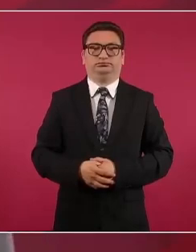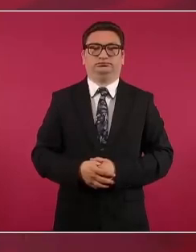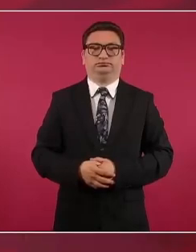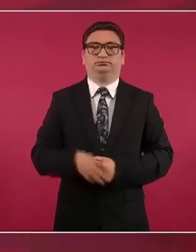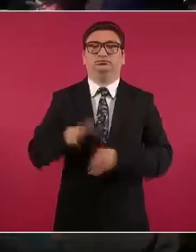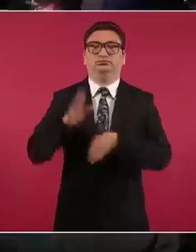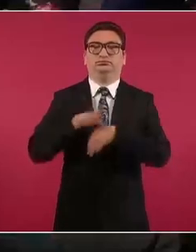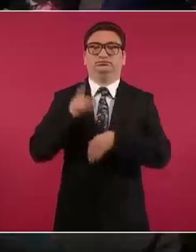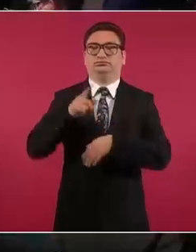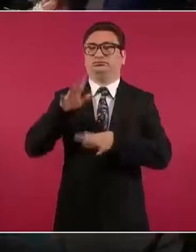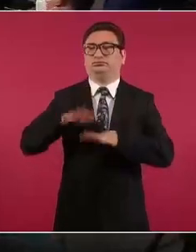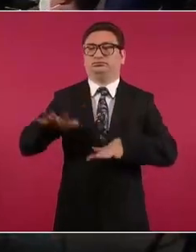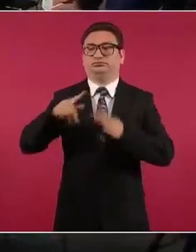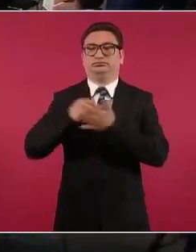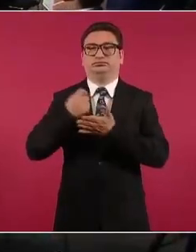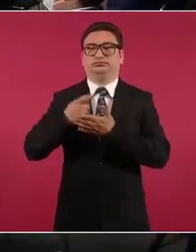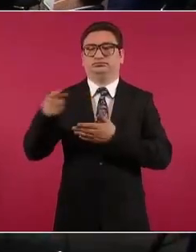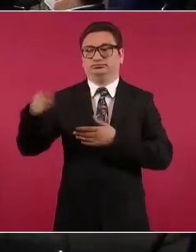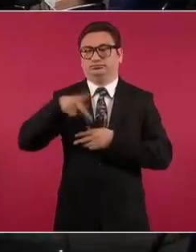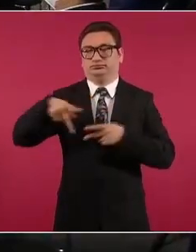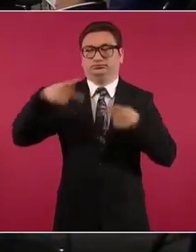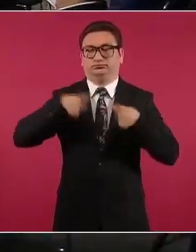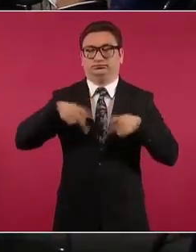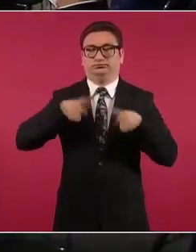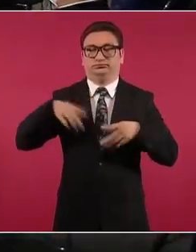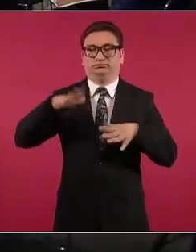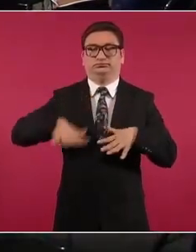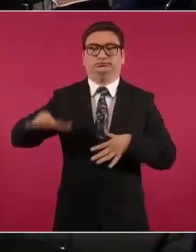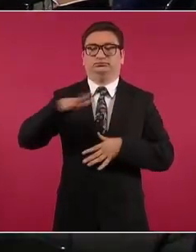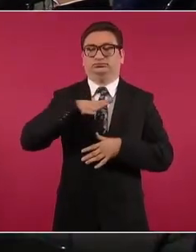al pueblo de Tamaulipas.